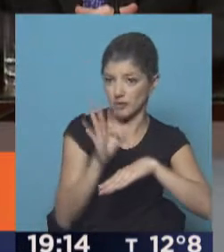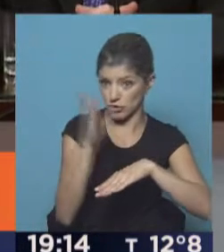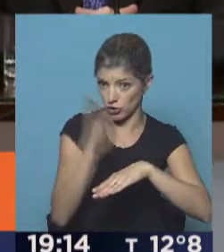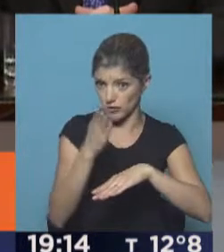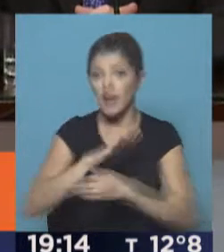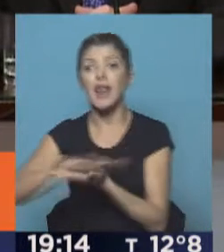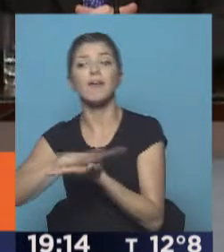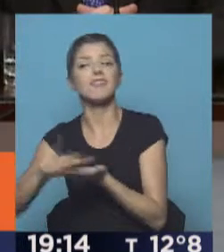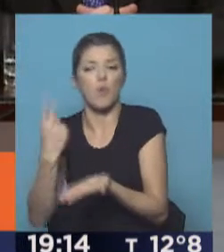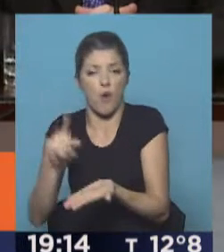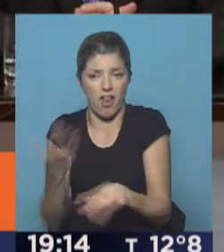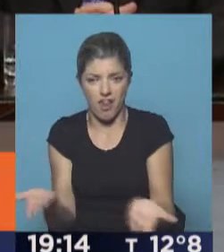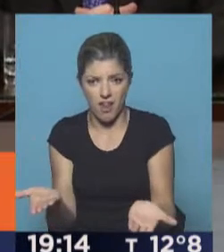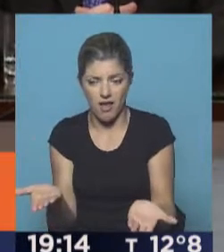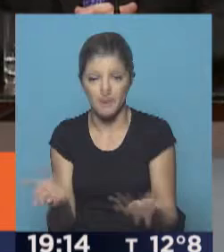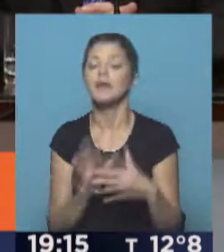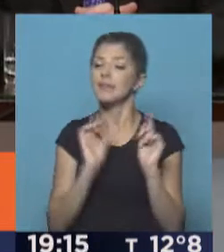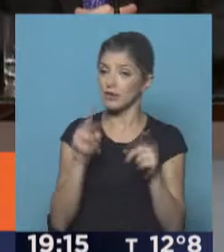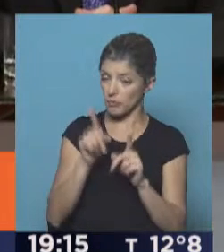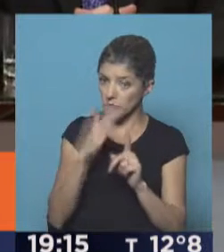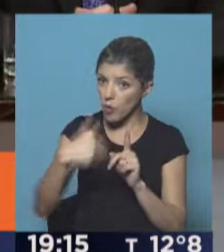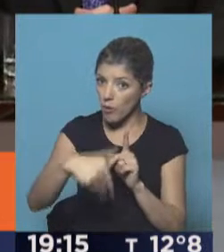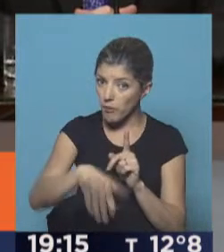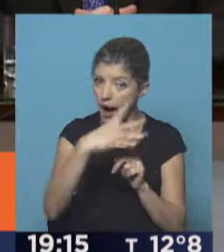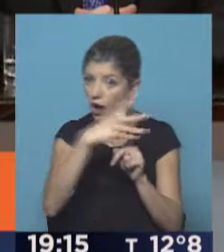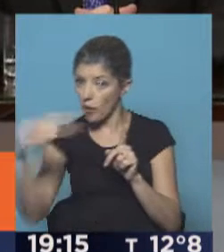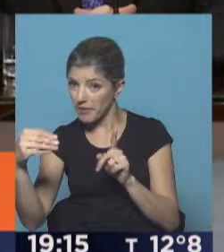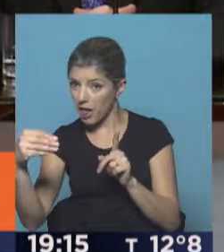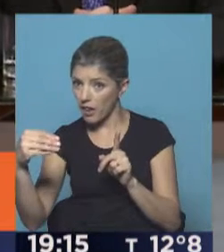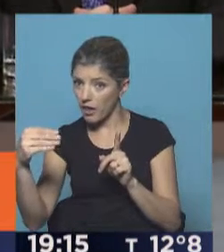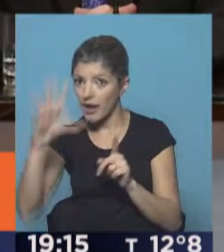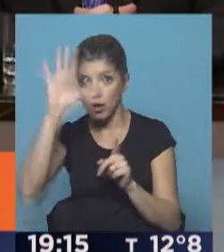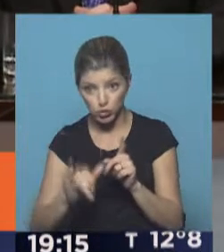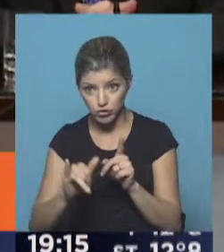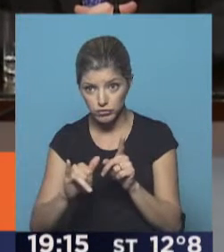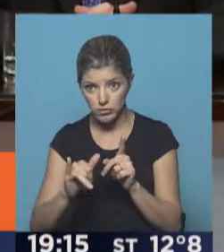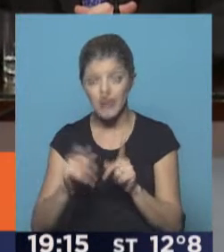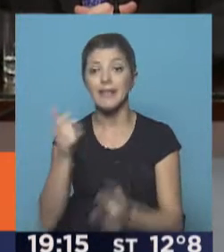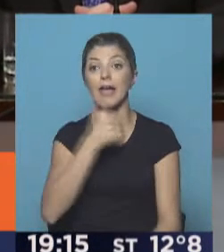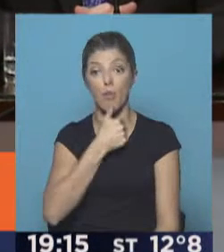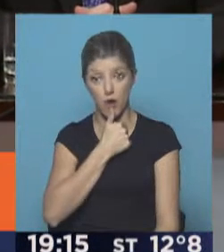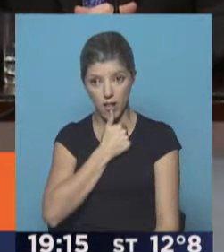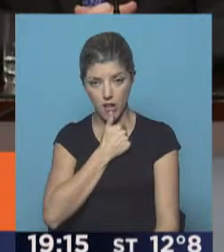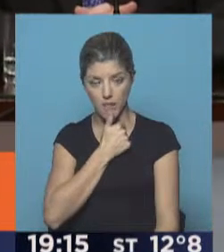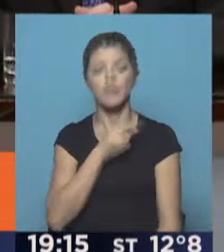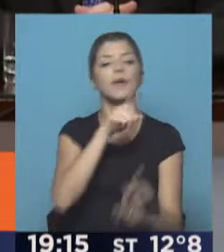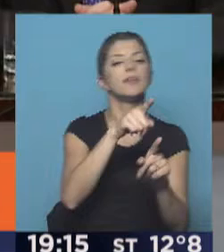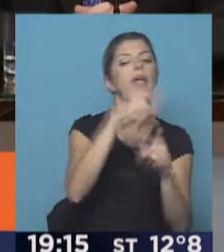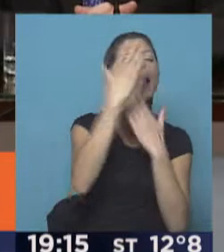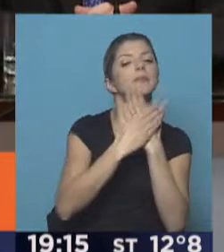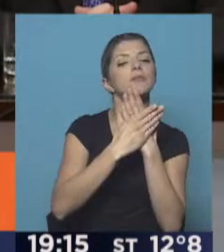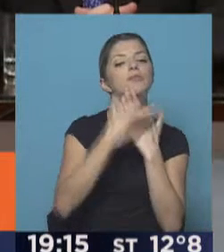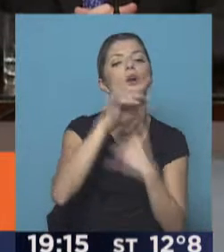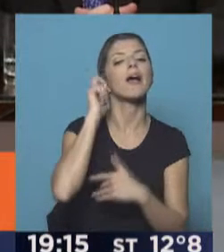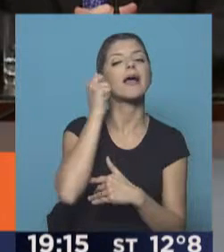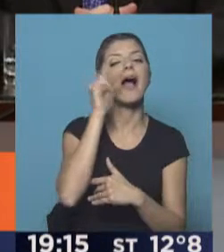Y si estos mecanismos, quería saber, se van a aplicar también a la luz y al agua. Y al ministro Garabano quería preguntarle sobre el